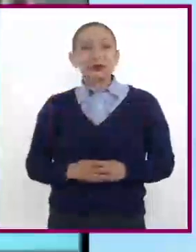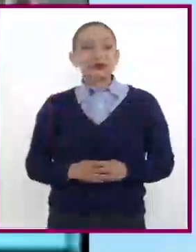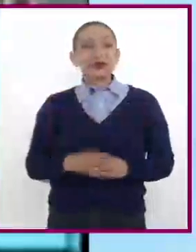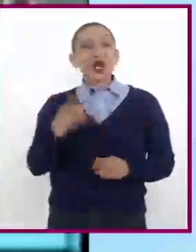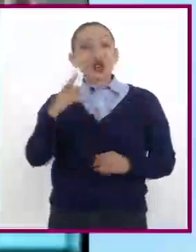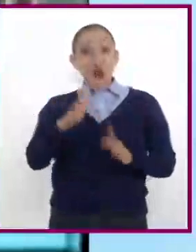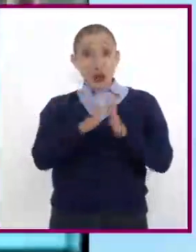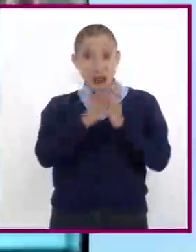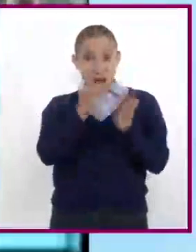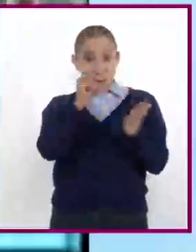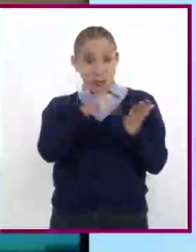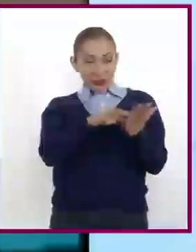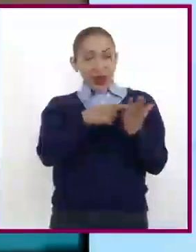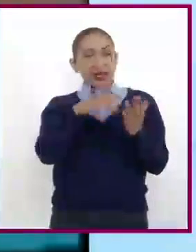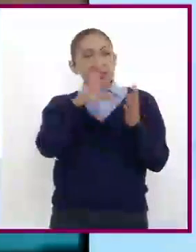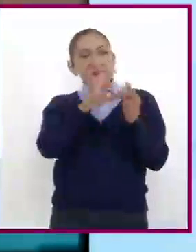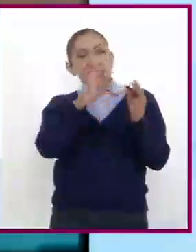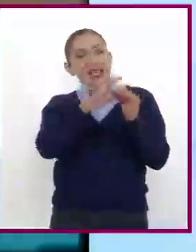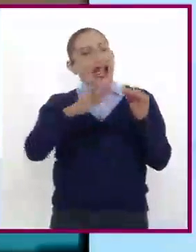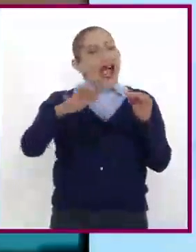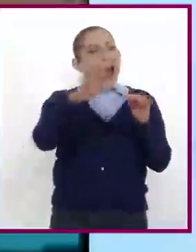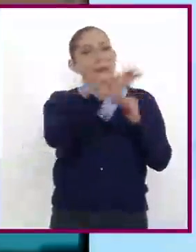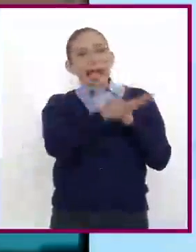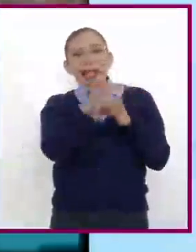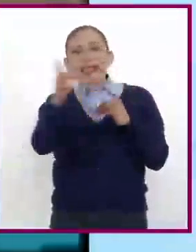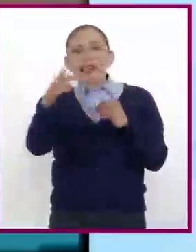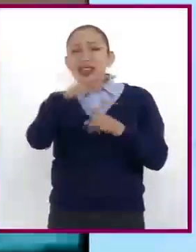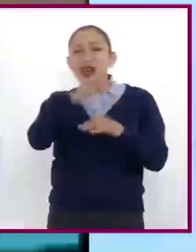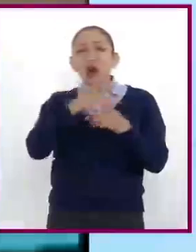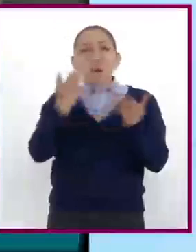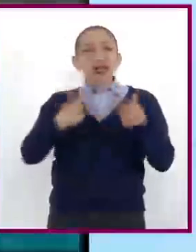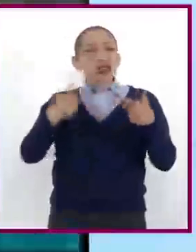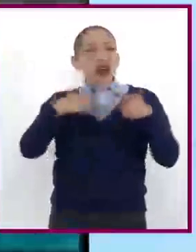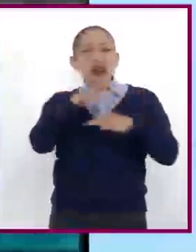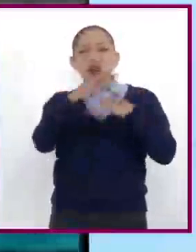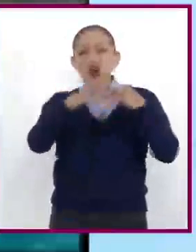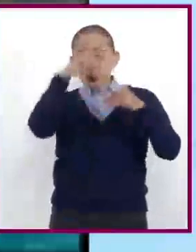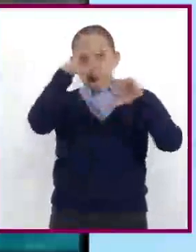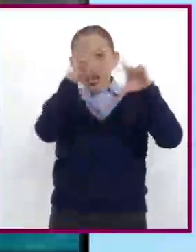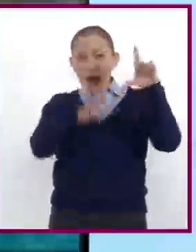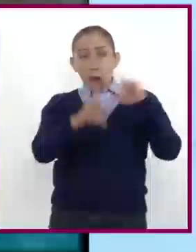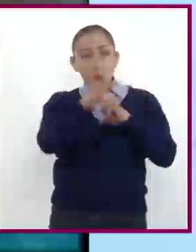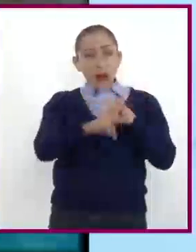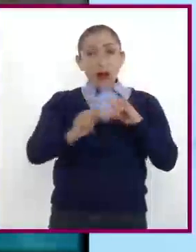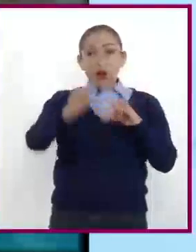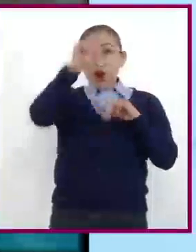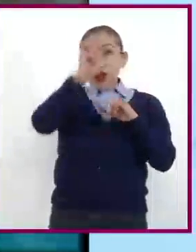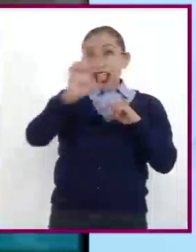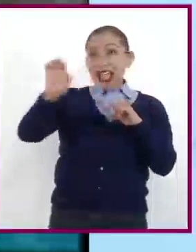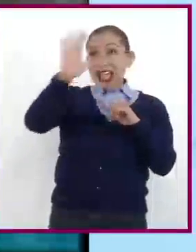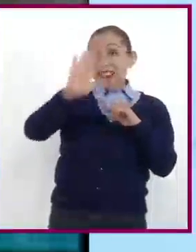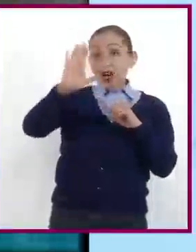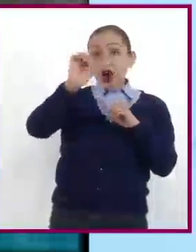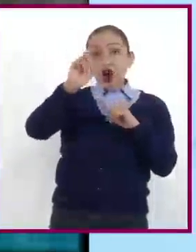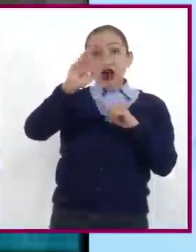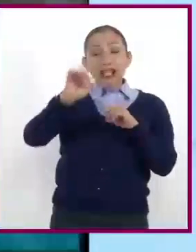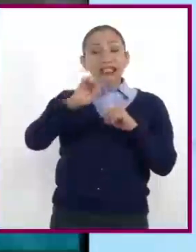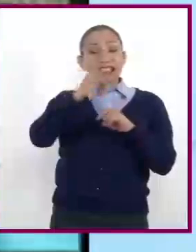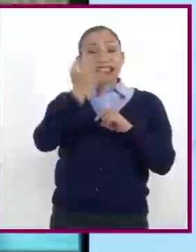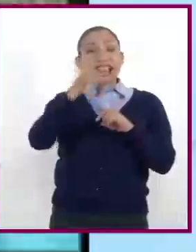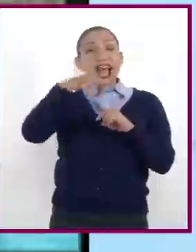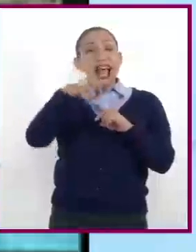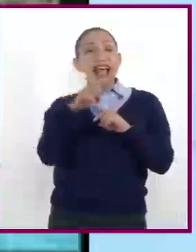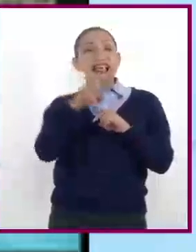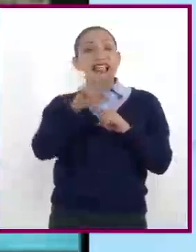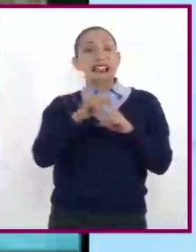En sus páginas se narran ambientes y personajes de toda la República Mexicana, desde pueblos del noroeste como los coras y yaquis,